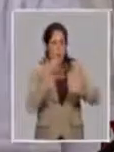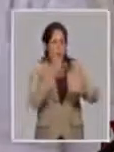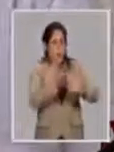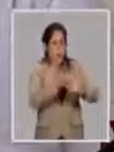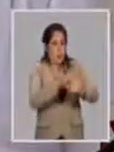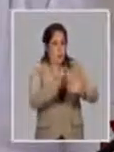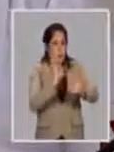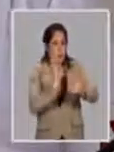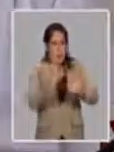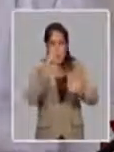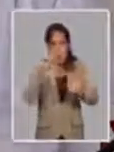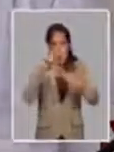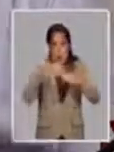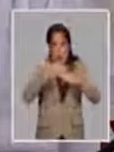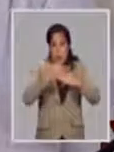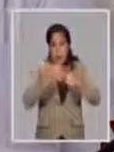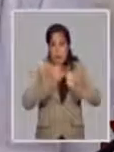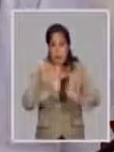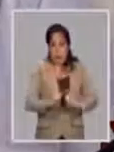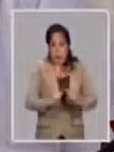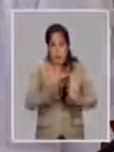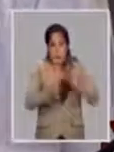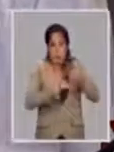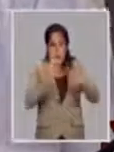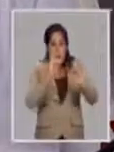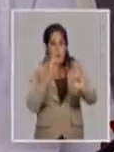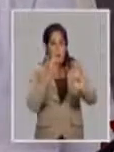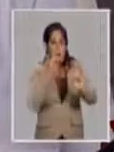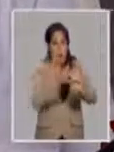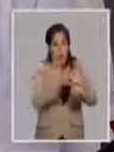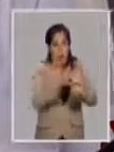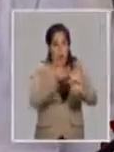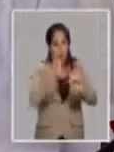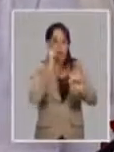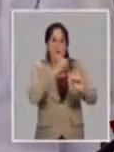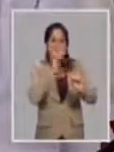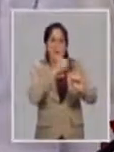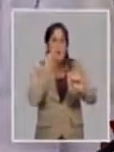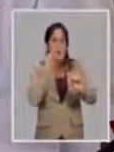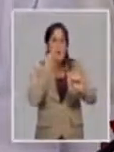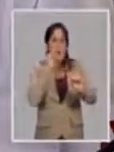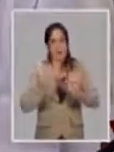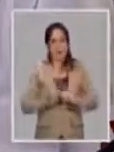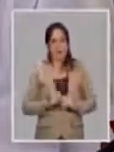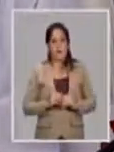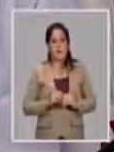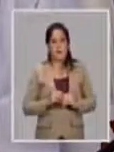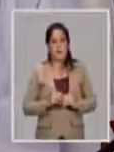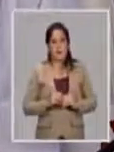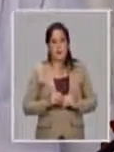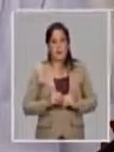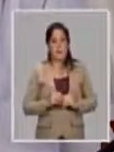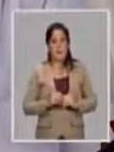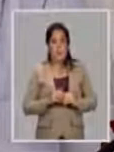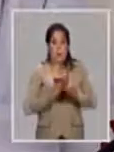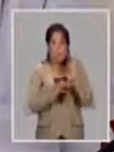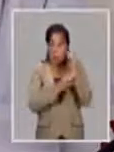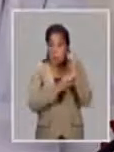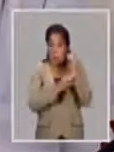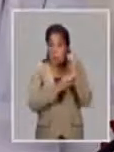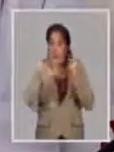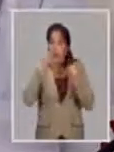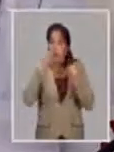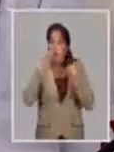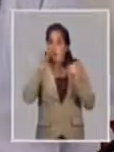vacuna de hepatitis B, porque en las primeras 24 horas de nacido el niño recibe su primera dosis con esta vacuna. Esta